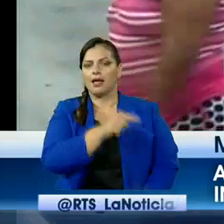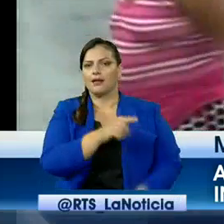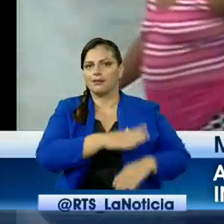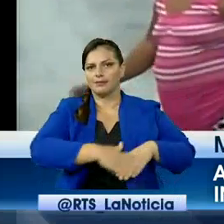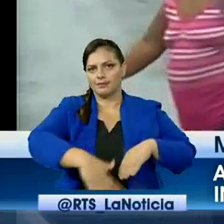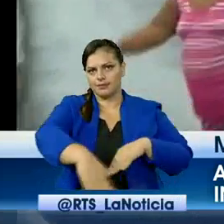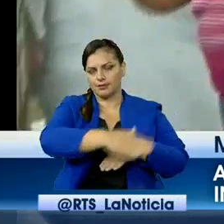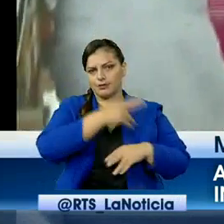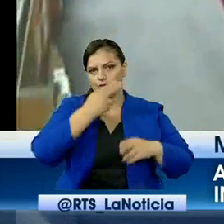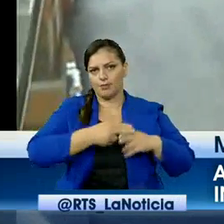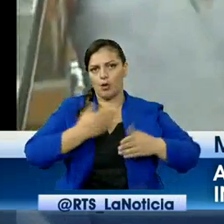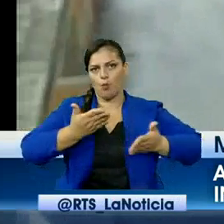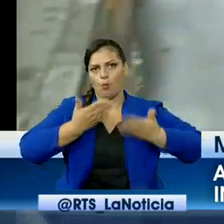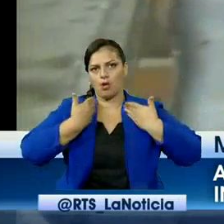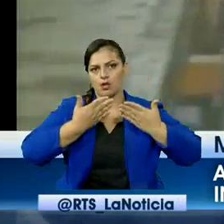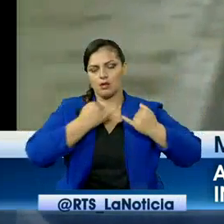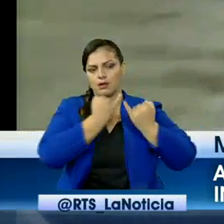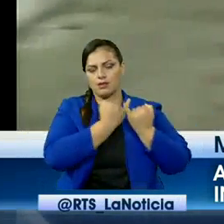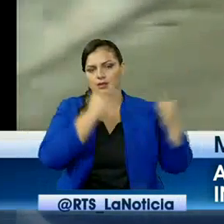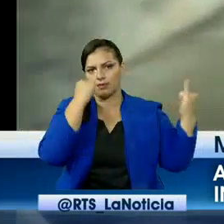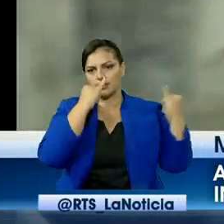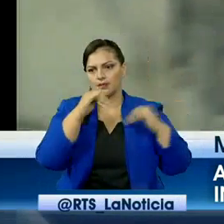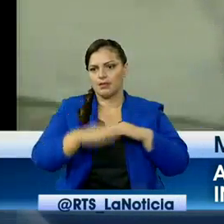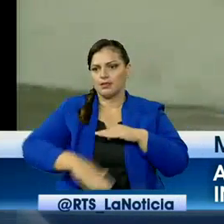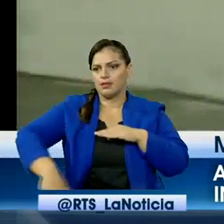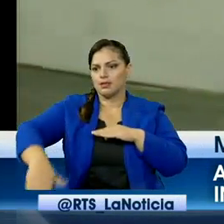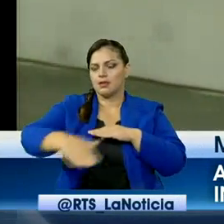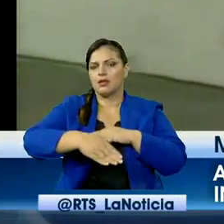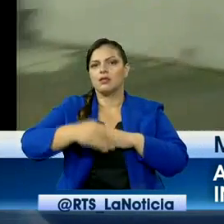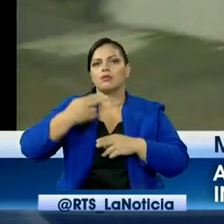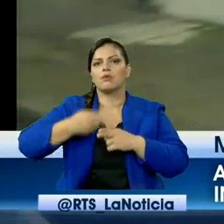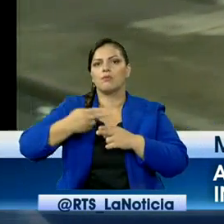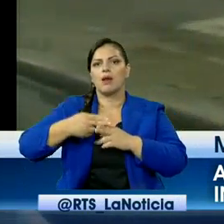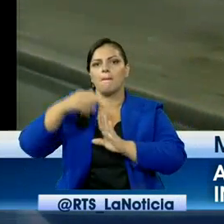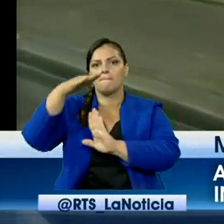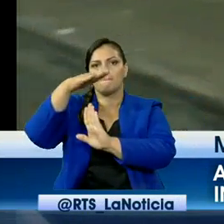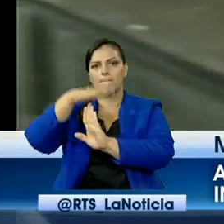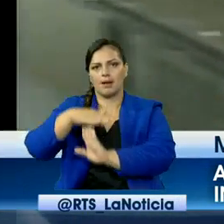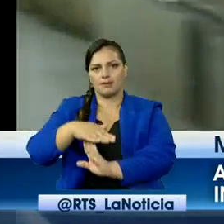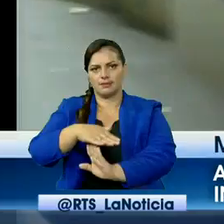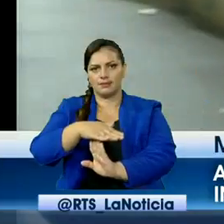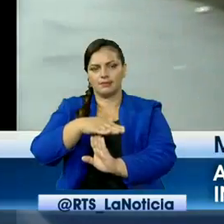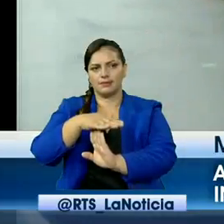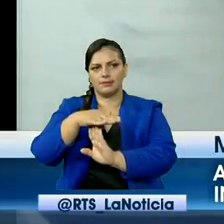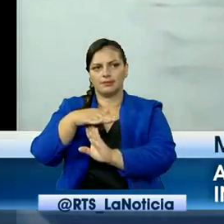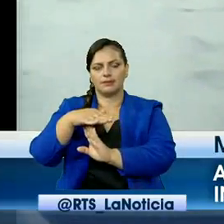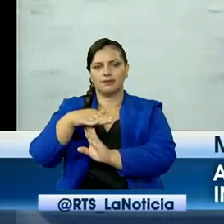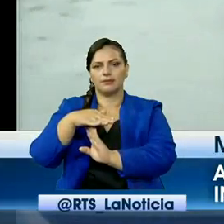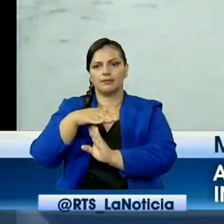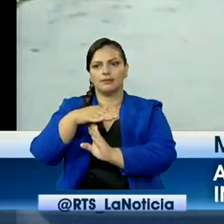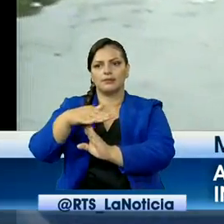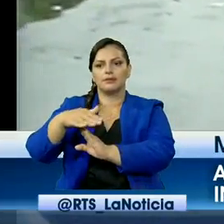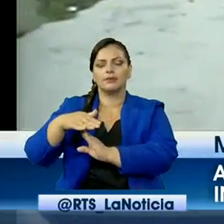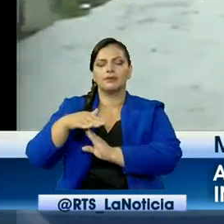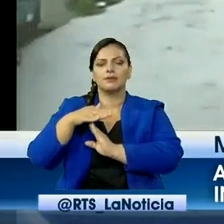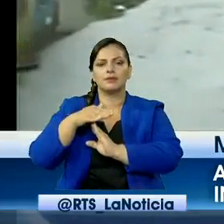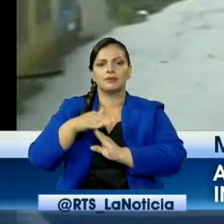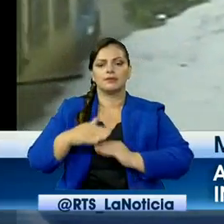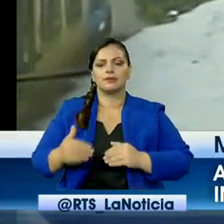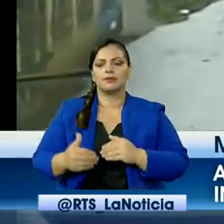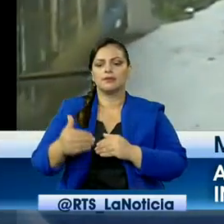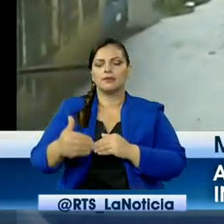Independiente, Manzana 6. Esta es cooperativa La Paz. ¿Qué manzana es esa o la...? Manzana E de la